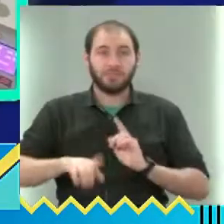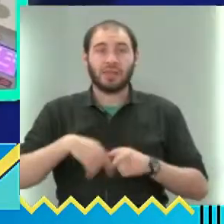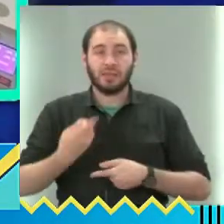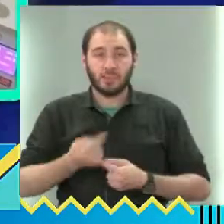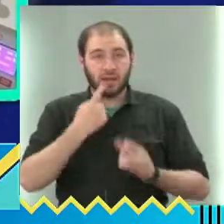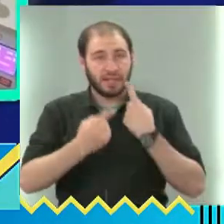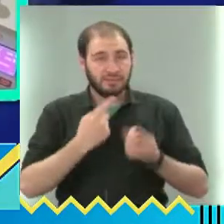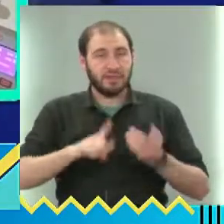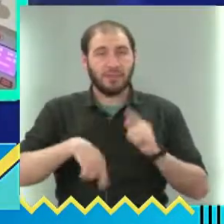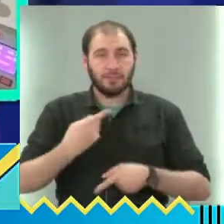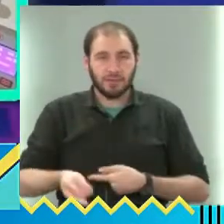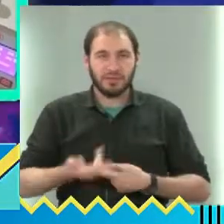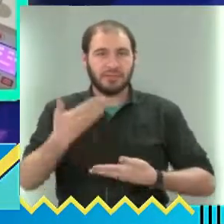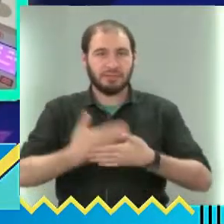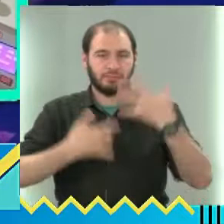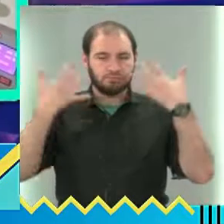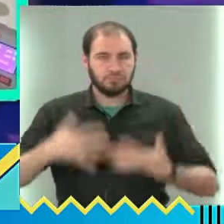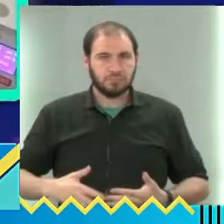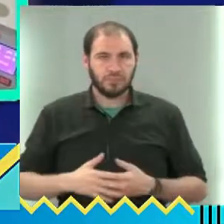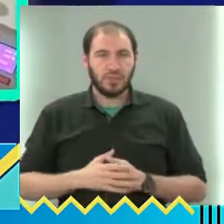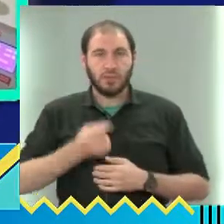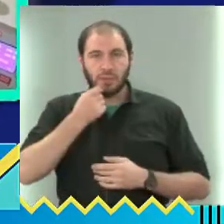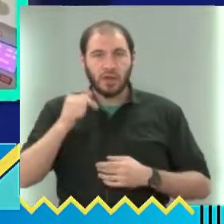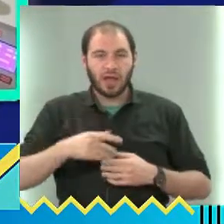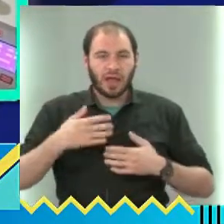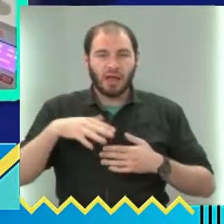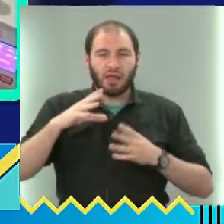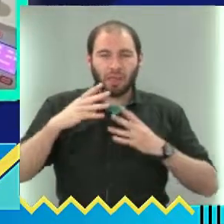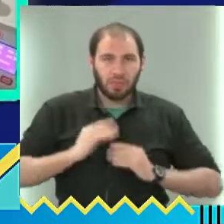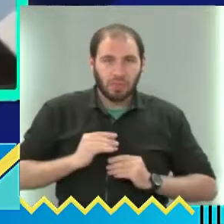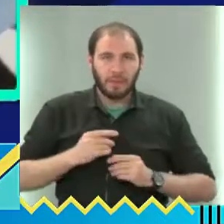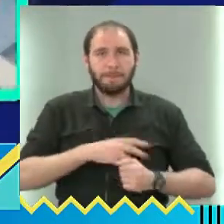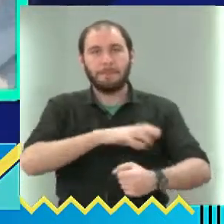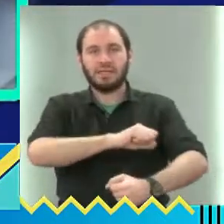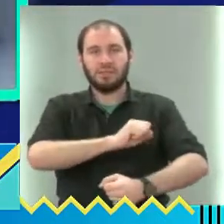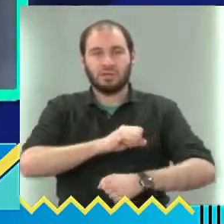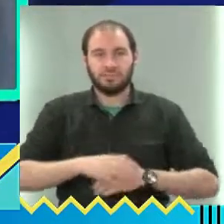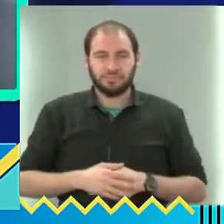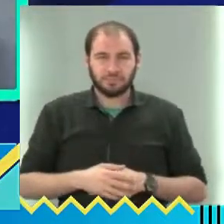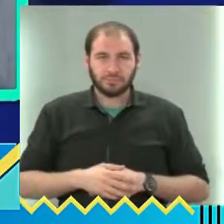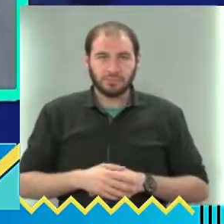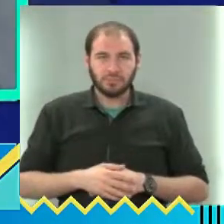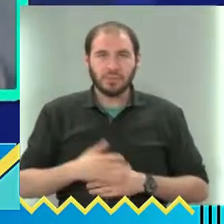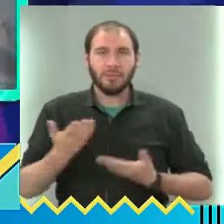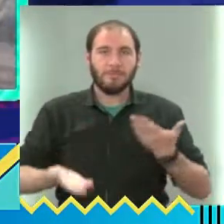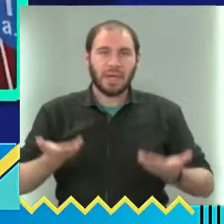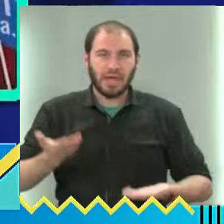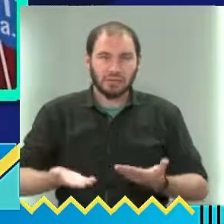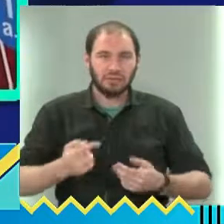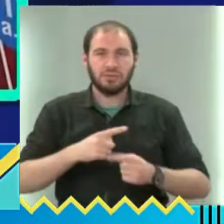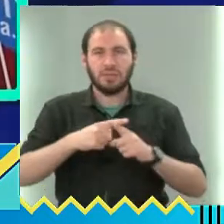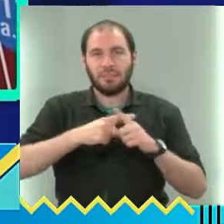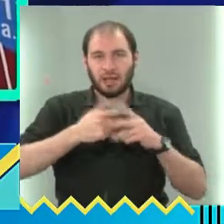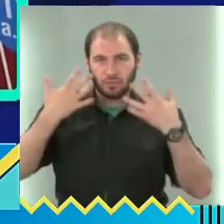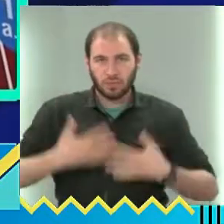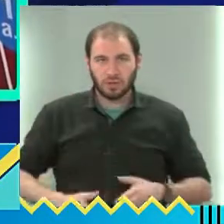hace la entrevista y un examen físico donde se ve si está anémico, la presión arterial, el peso, la